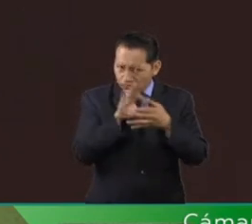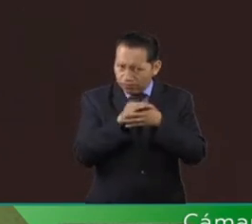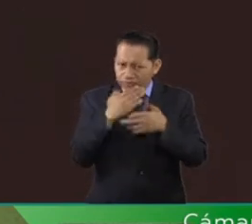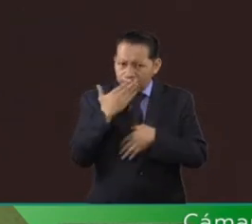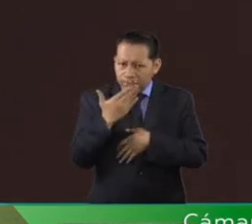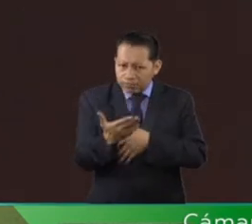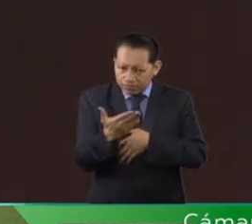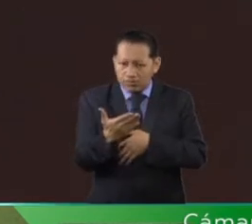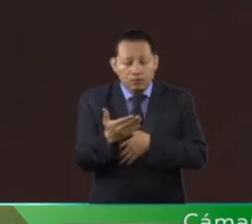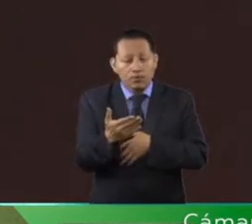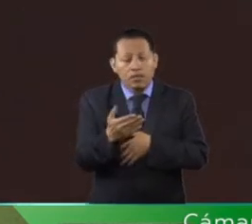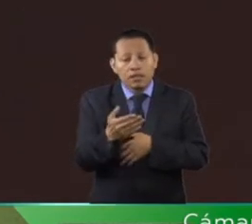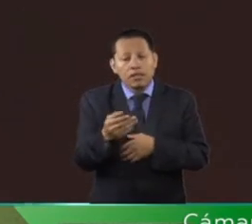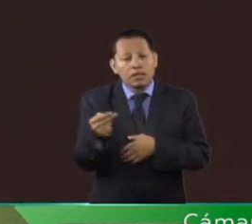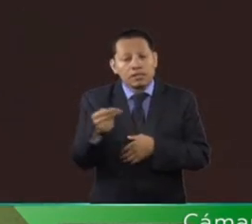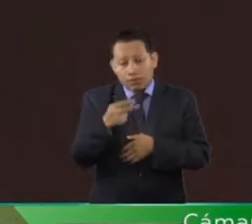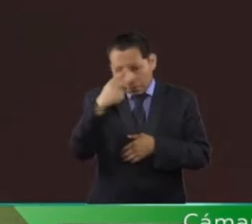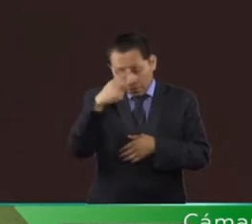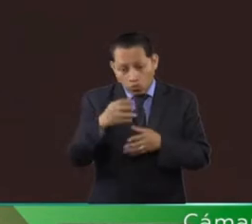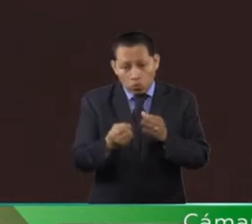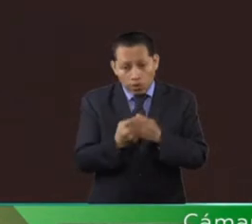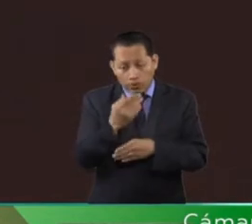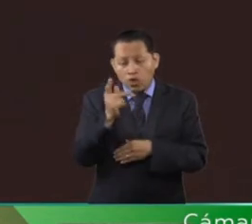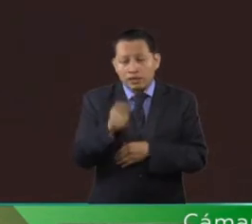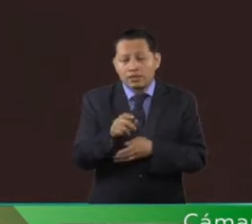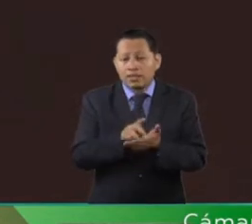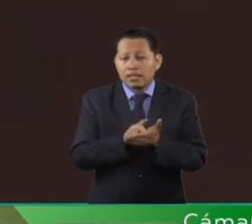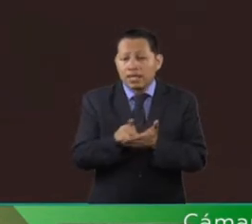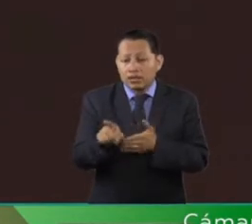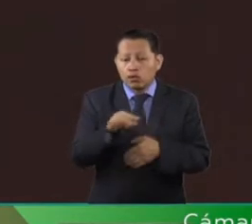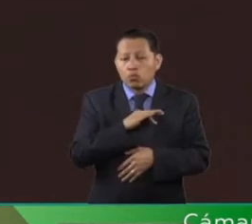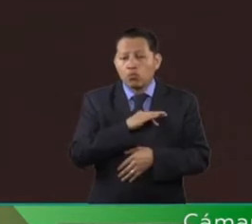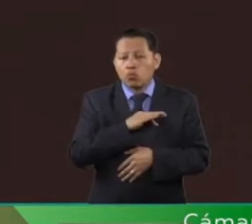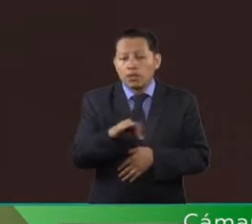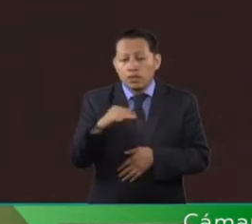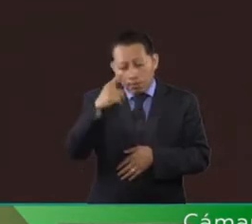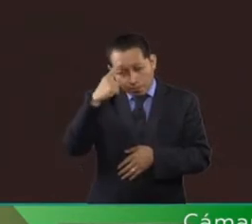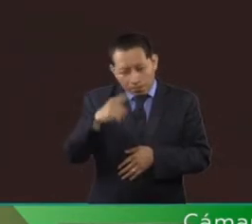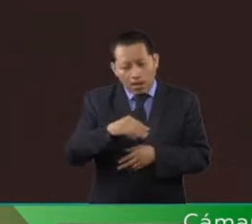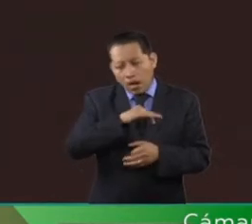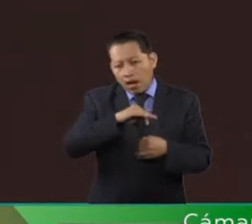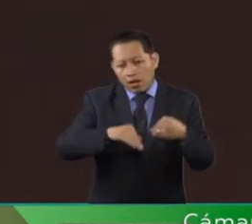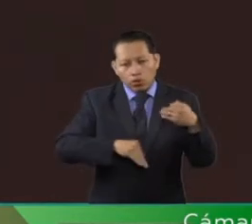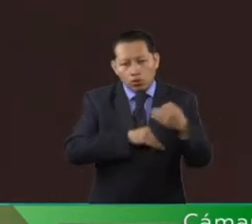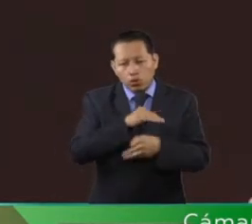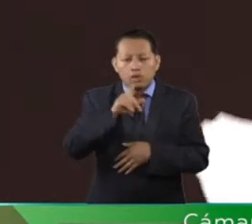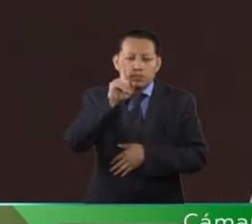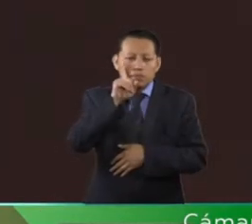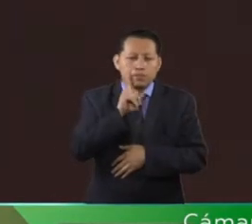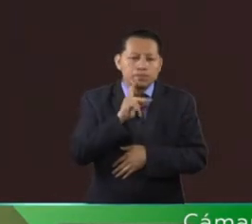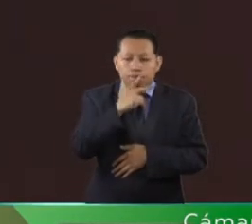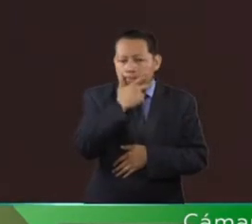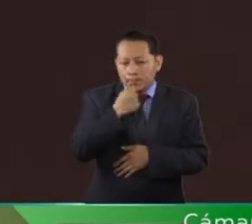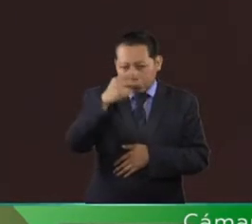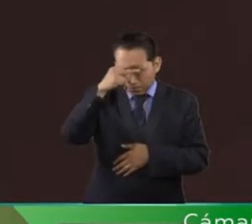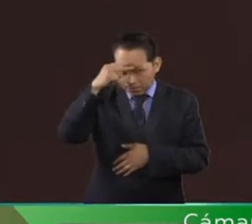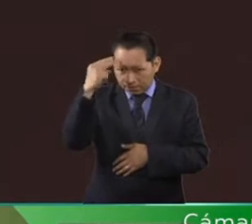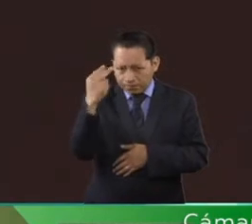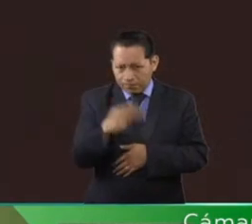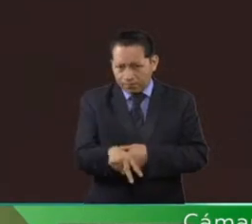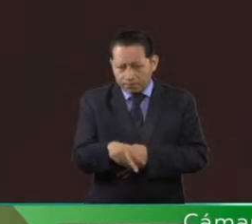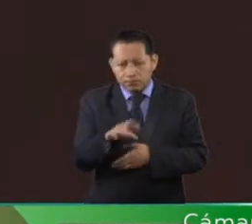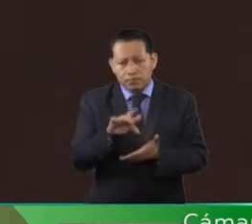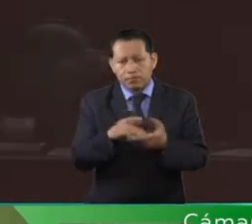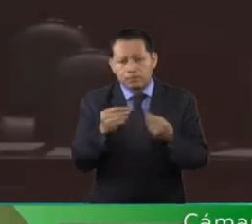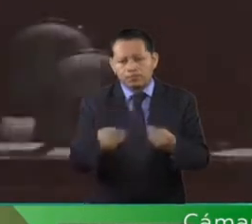Generemos un México nuevo, concluye, donde los derechos sean para todas y todos los mexicanos.